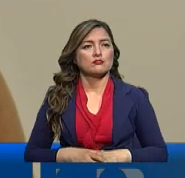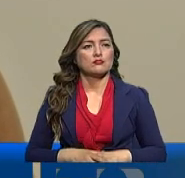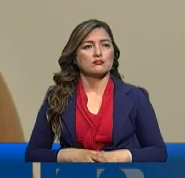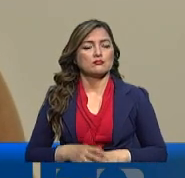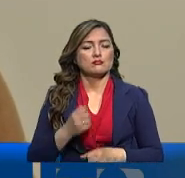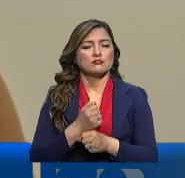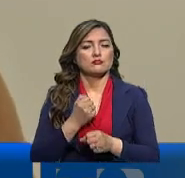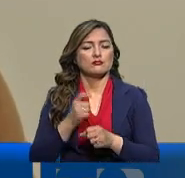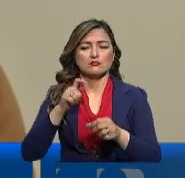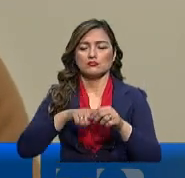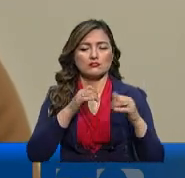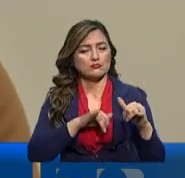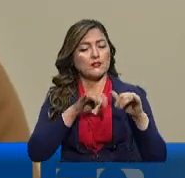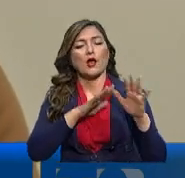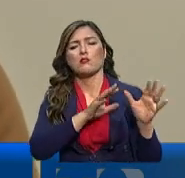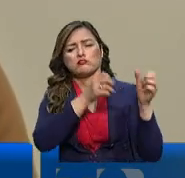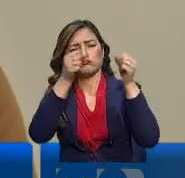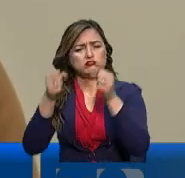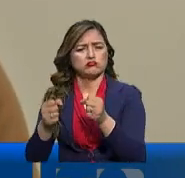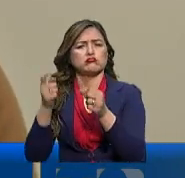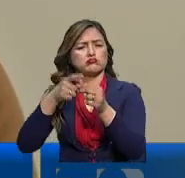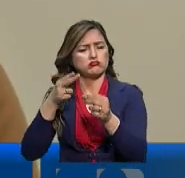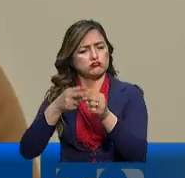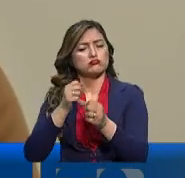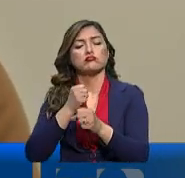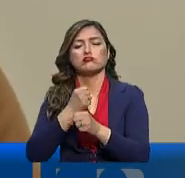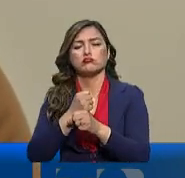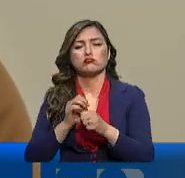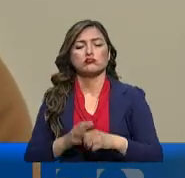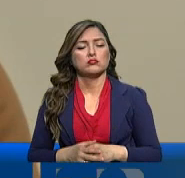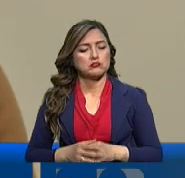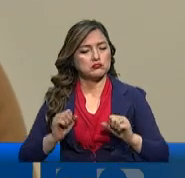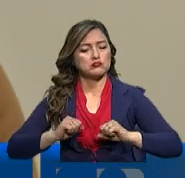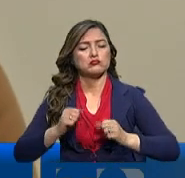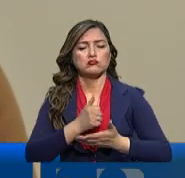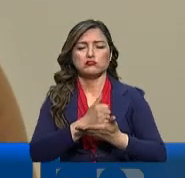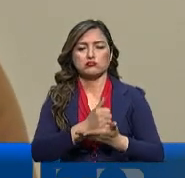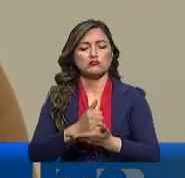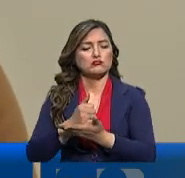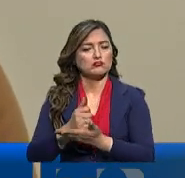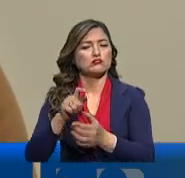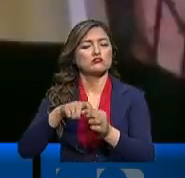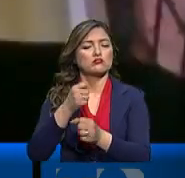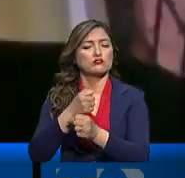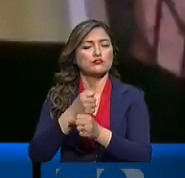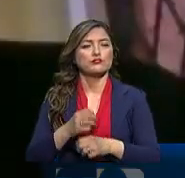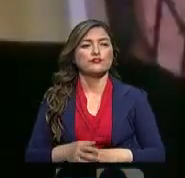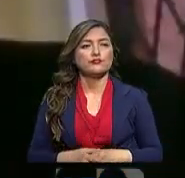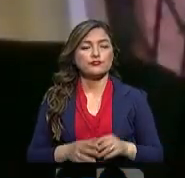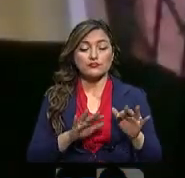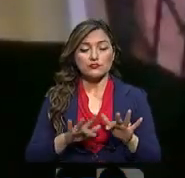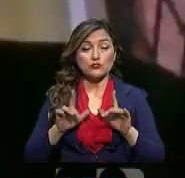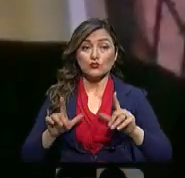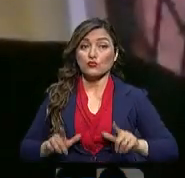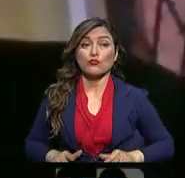la estabilidad laboral, porque conjuntamente en esas dos entidades se puede direccionar a nuestra vinculación al trabajo. Desde la